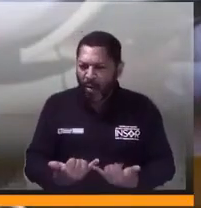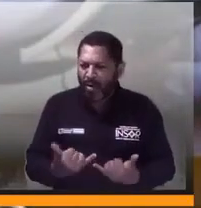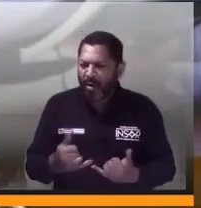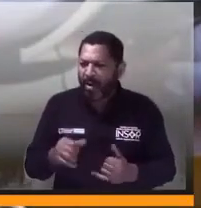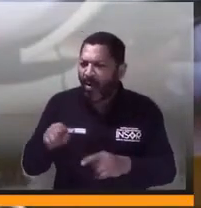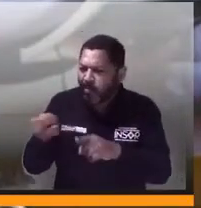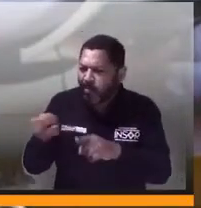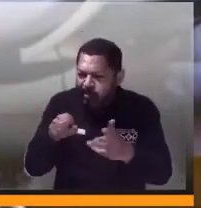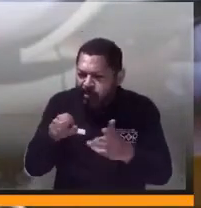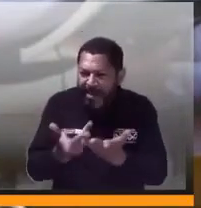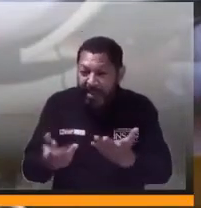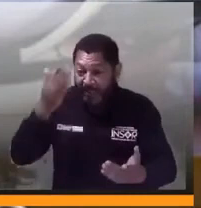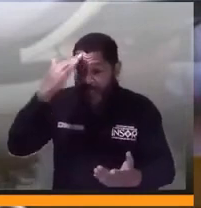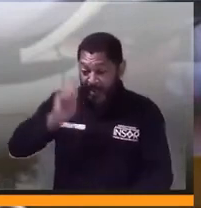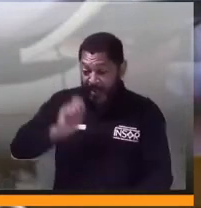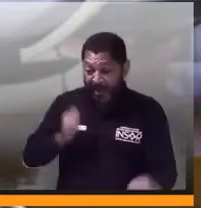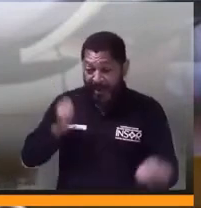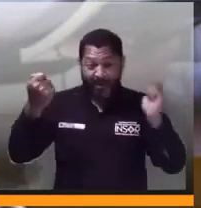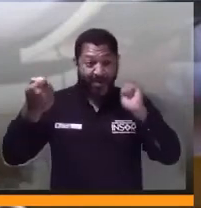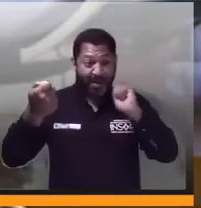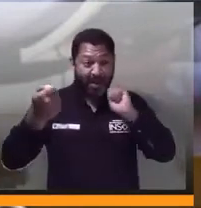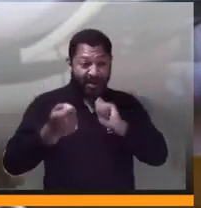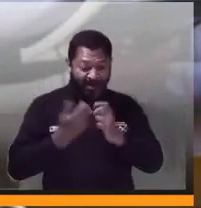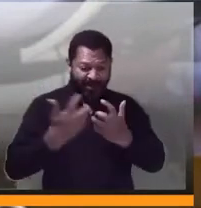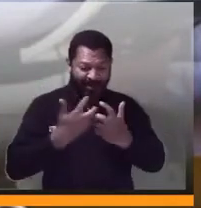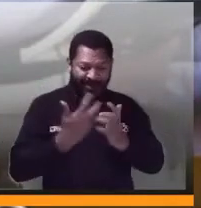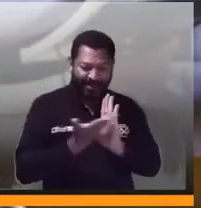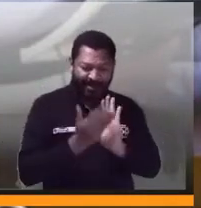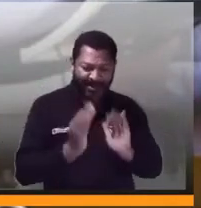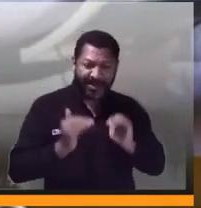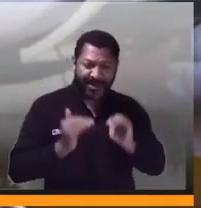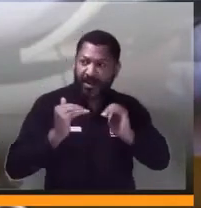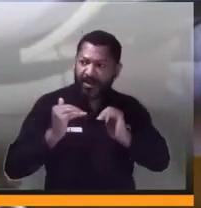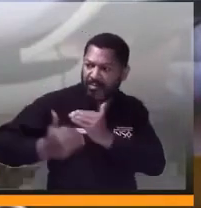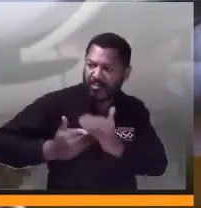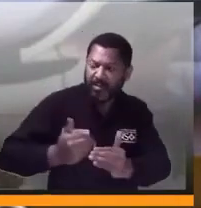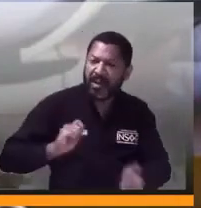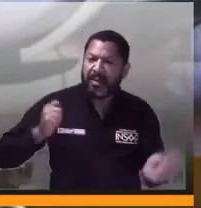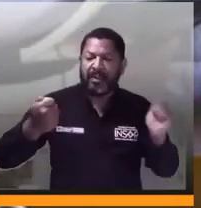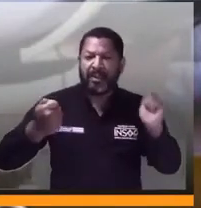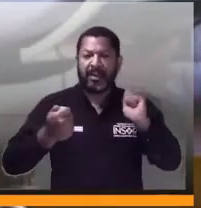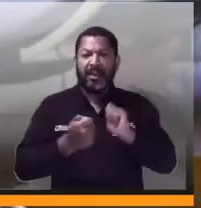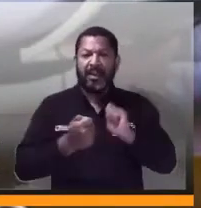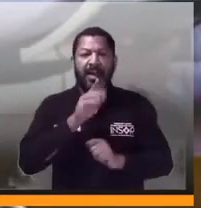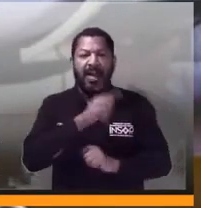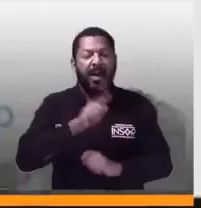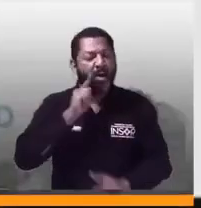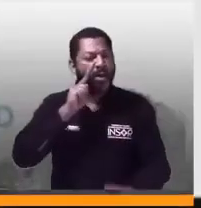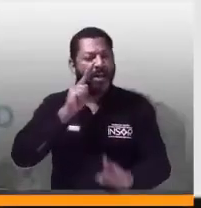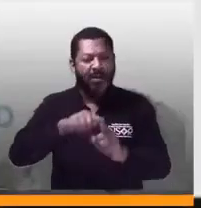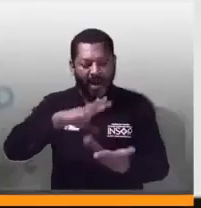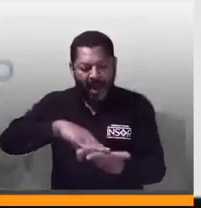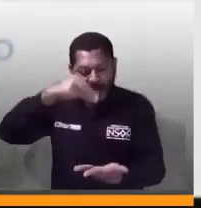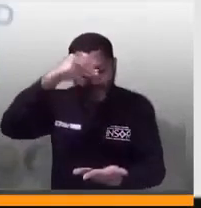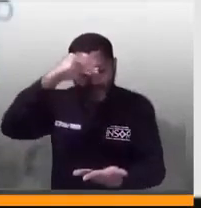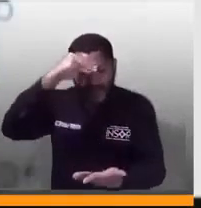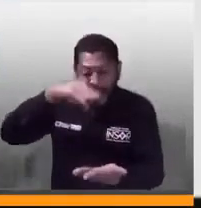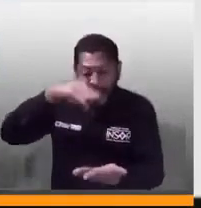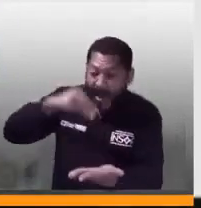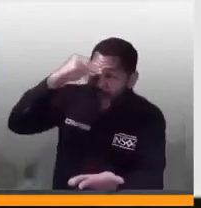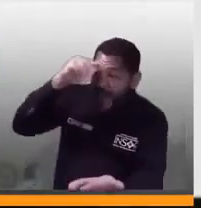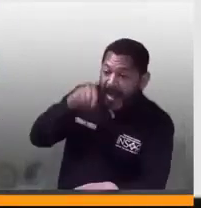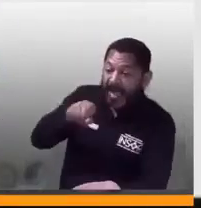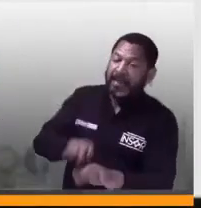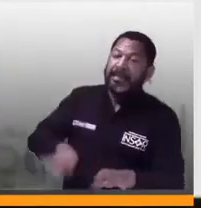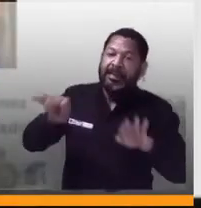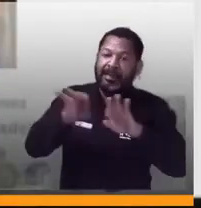espacios también muy importantes. Sabemos que la transformación que hemos hecho en el sistema de aseguramiento de la calidad tiene en el centro los aprendizajes y de eso también